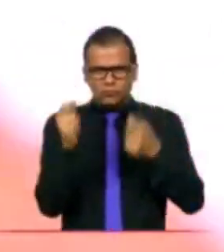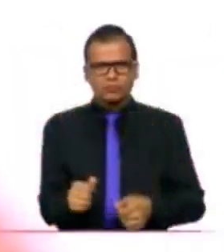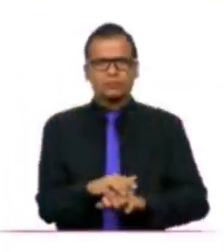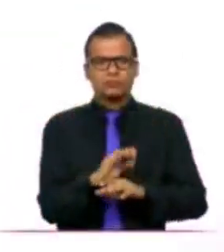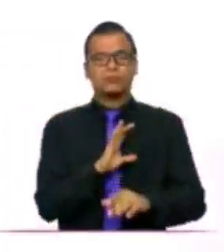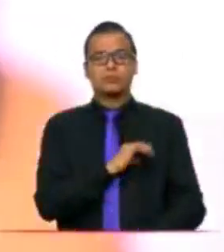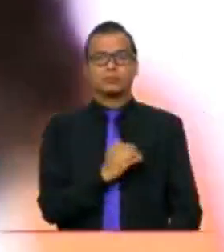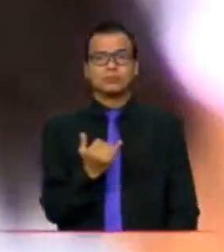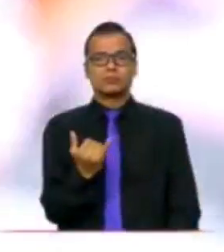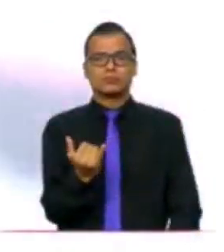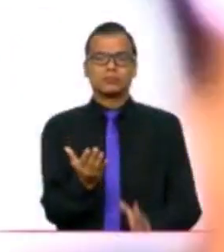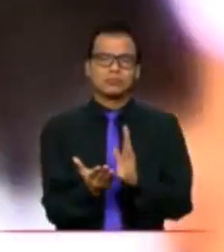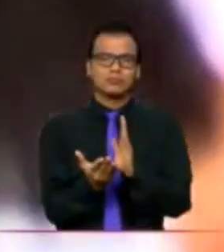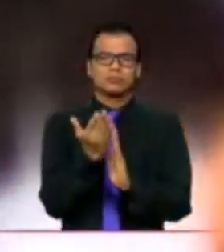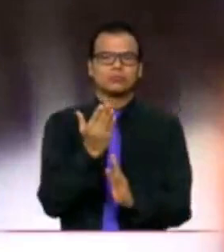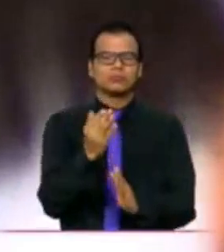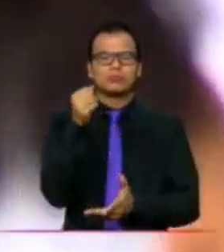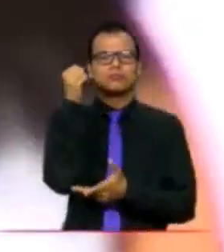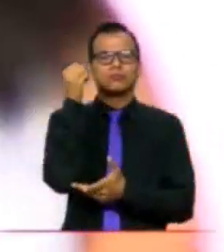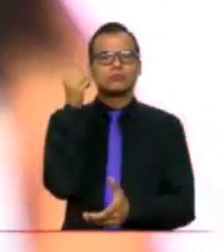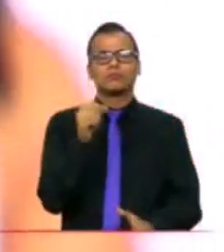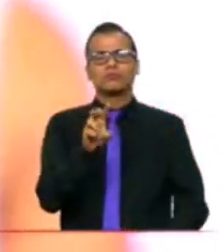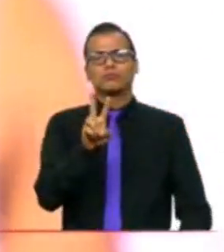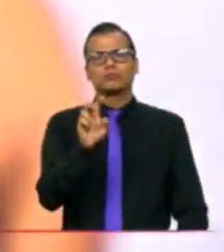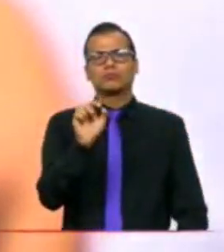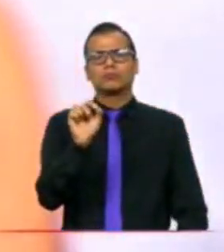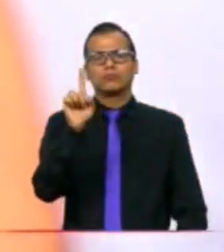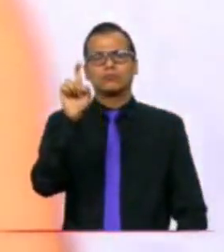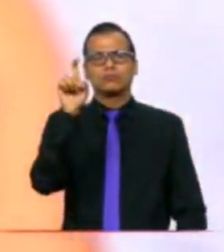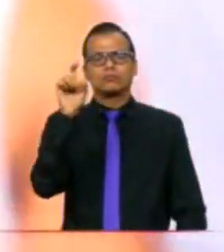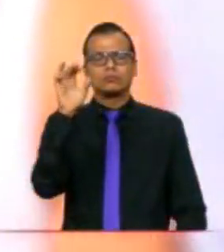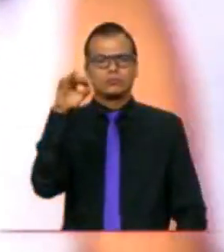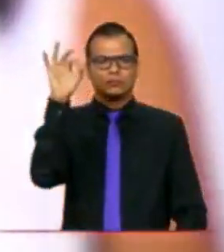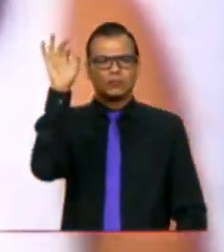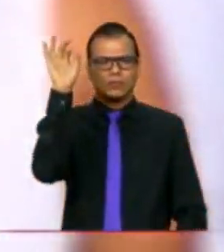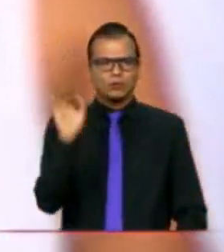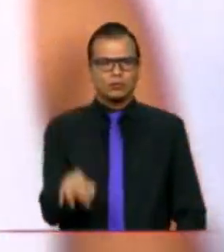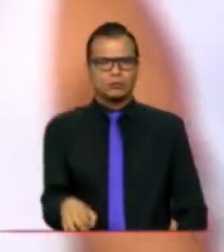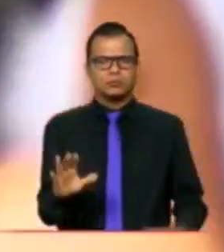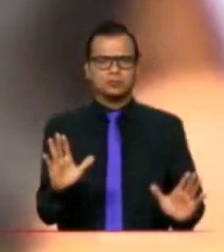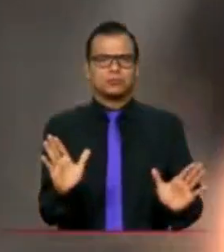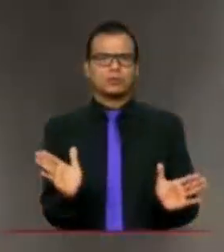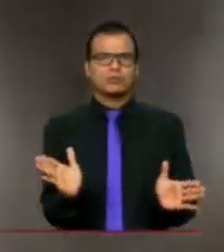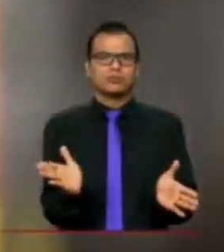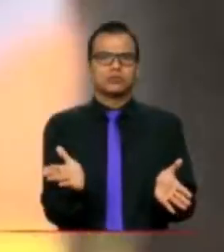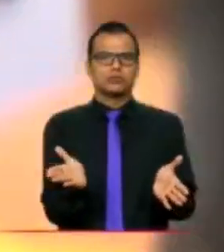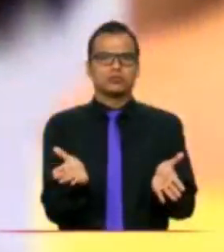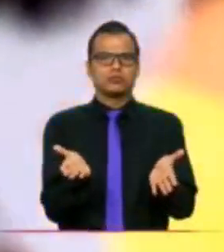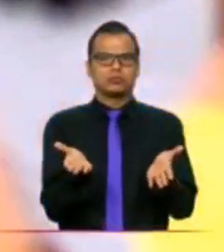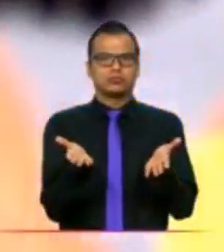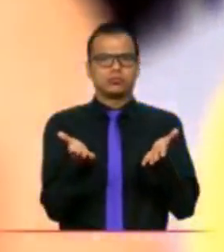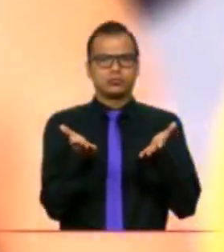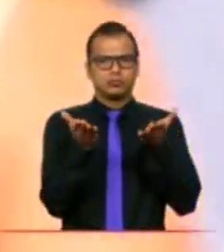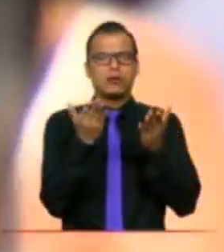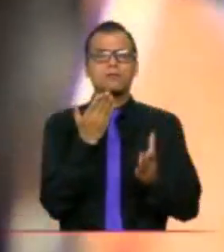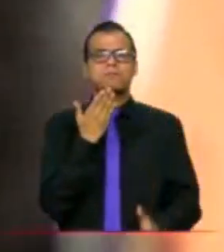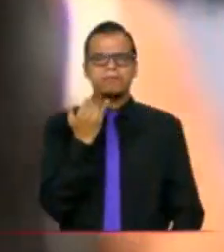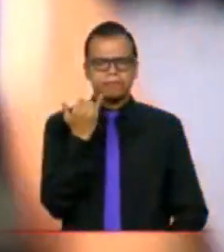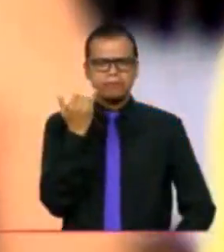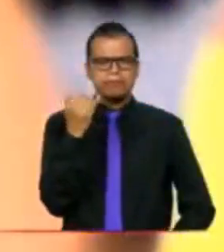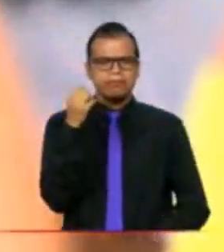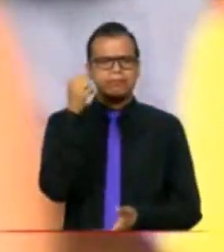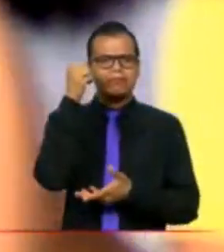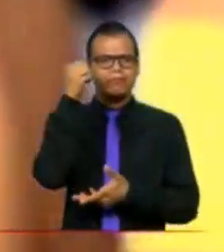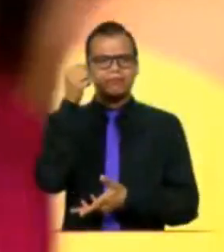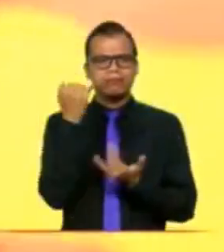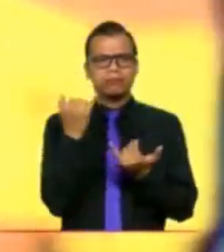tuvo un crecimiento de 2.6%. Entonces, aquí vamos mejorando, se ha dinamizado un poco la economía desde este lado.